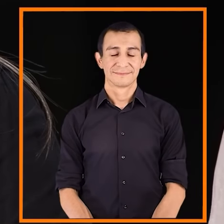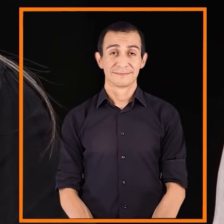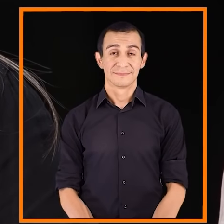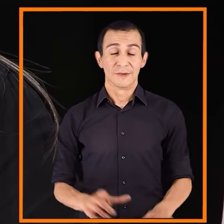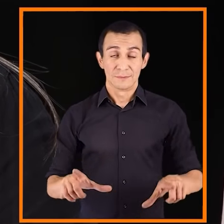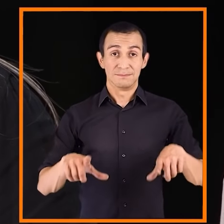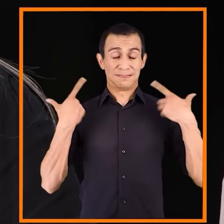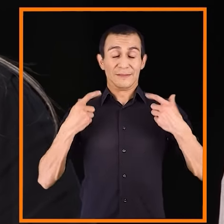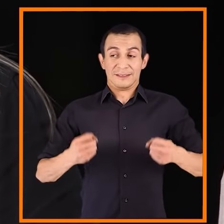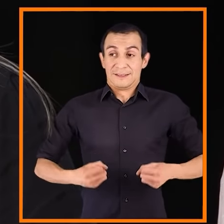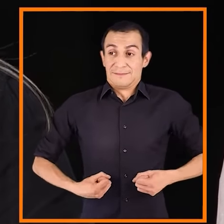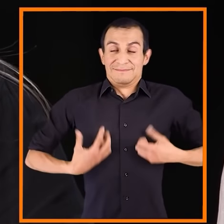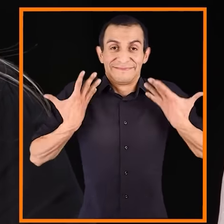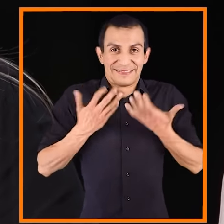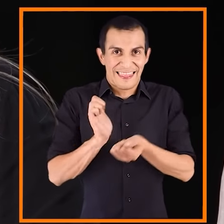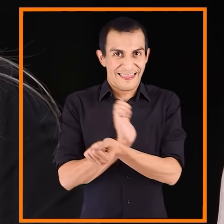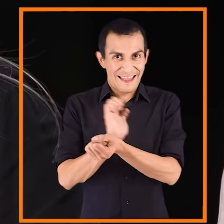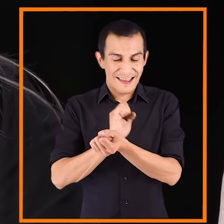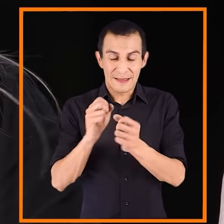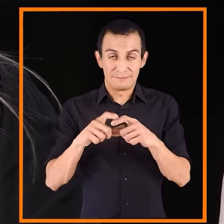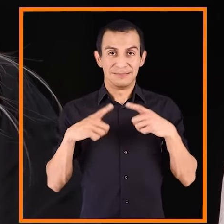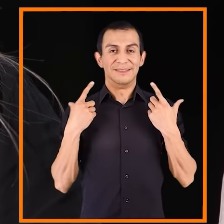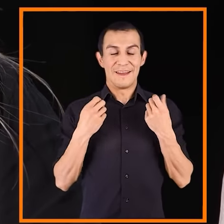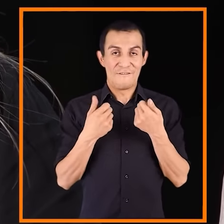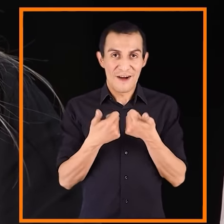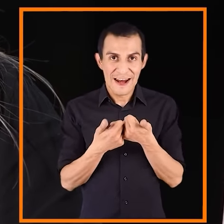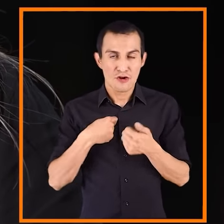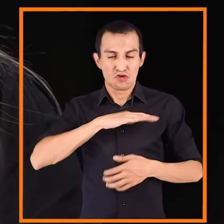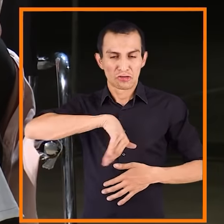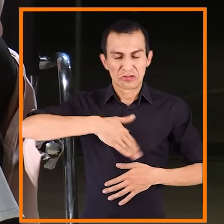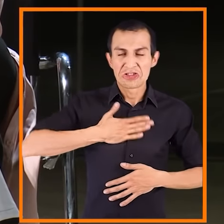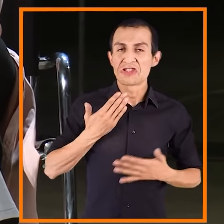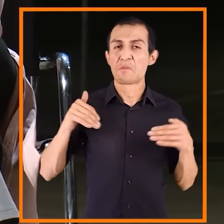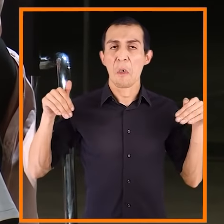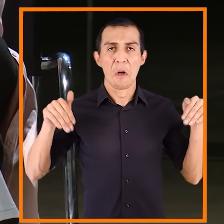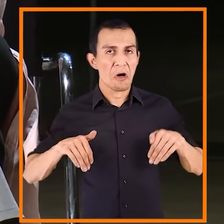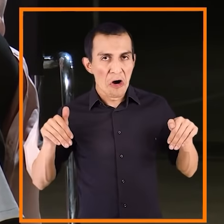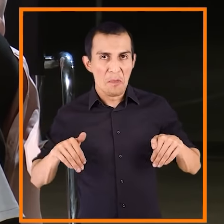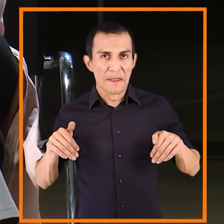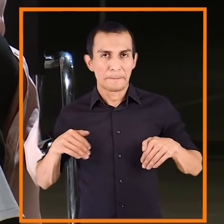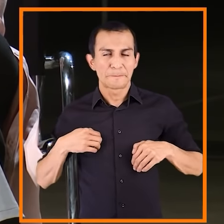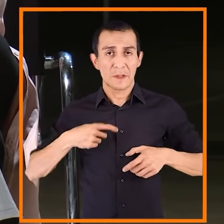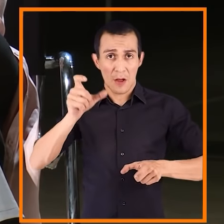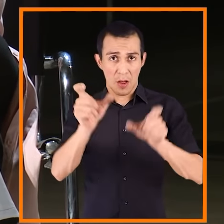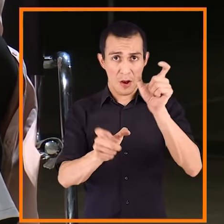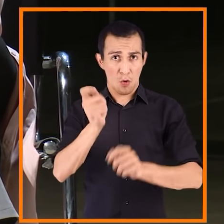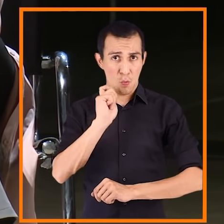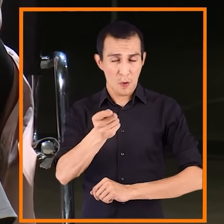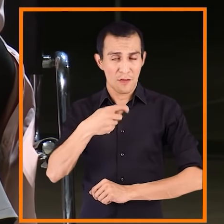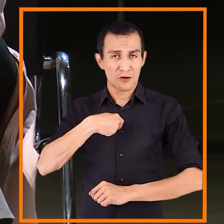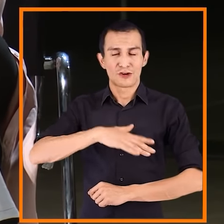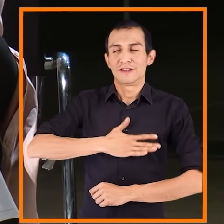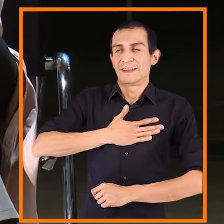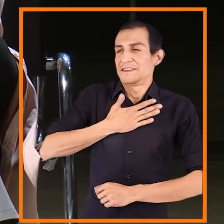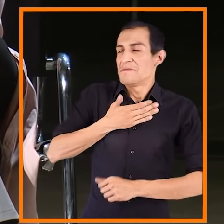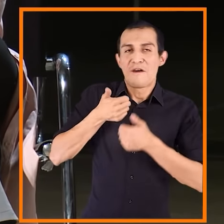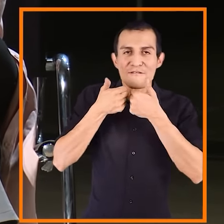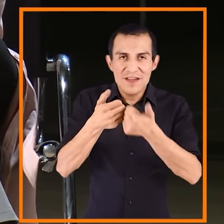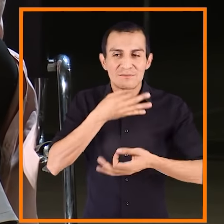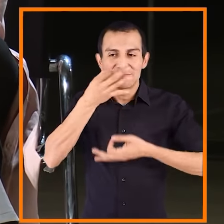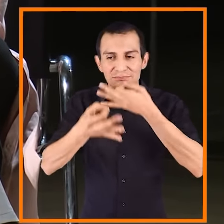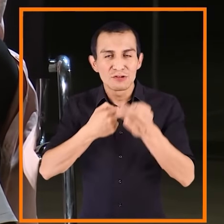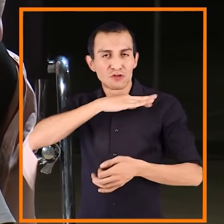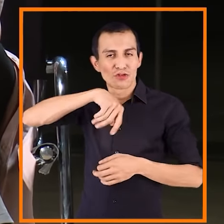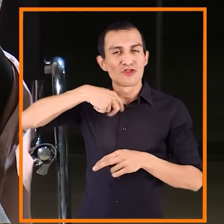Fue un shot de adrenalina. Increíble, nos sentimos súper cómodas, el jurado, o sea, nos sentimos súper